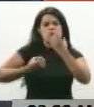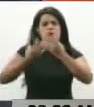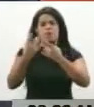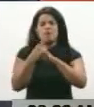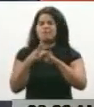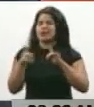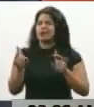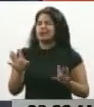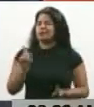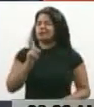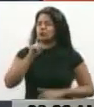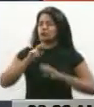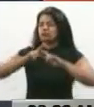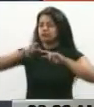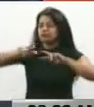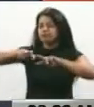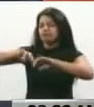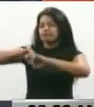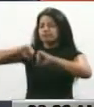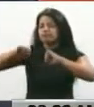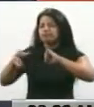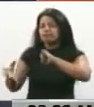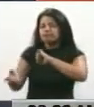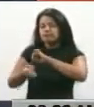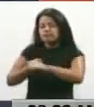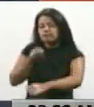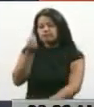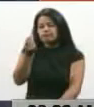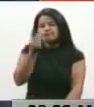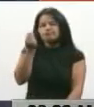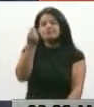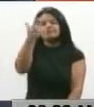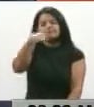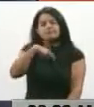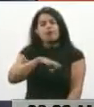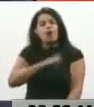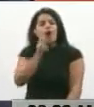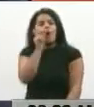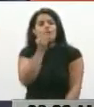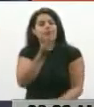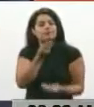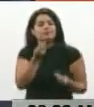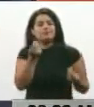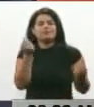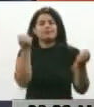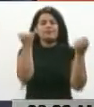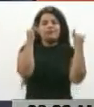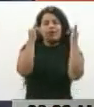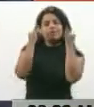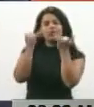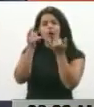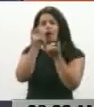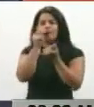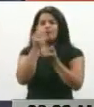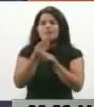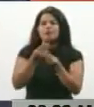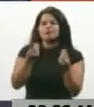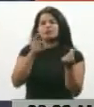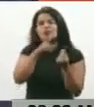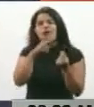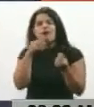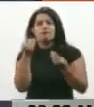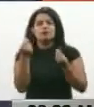escenario intentamos de el Federico simpático, agradable. Hay una fiesta, hay una lo que